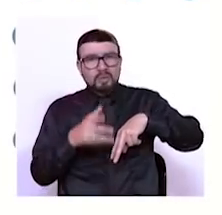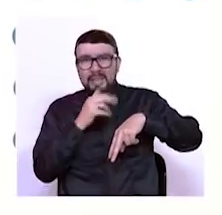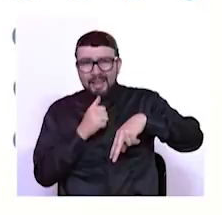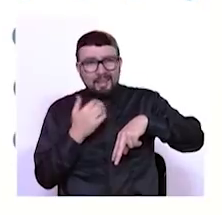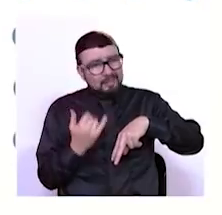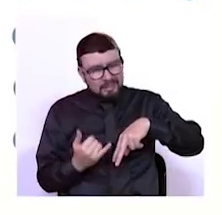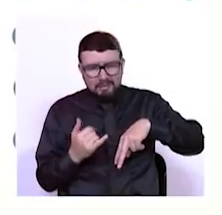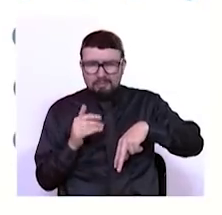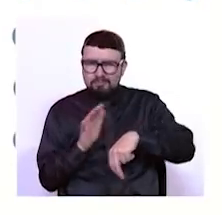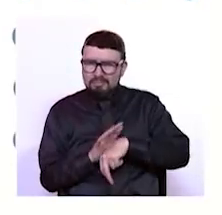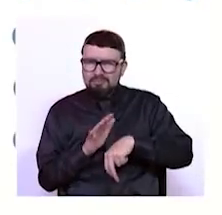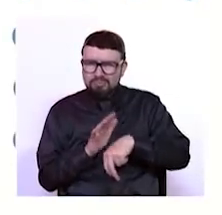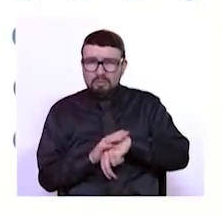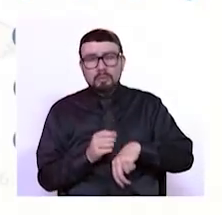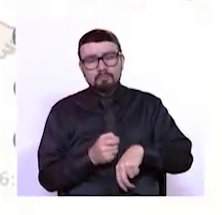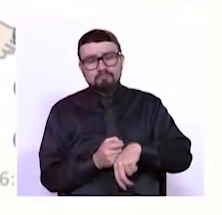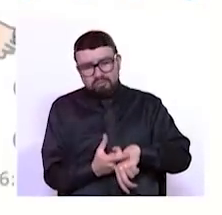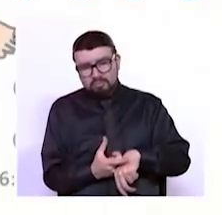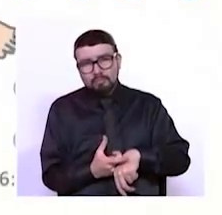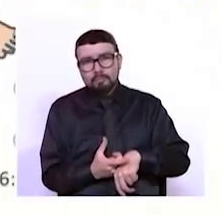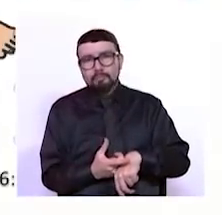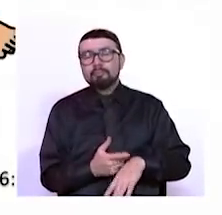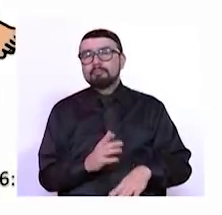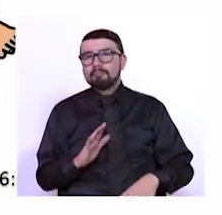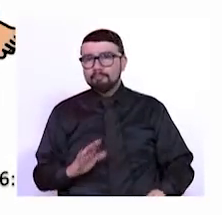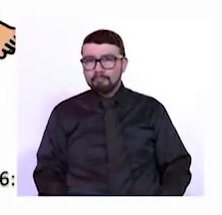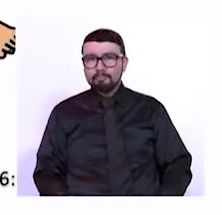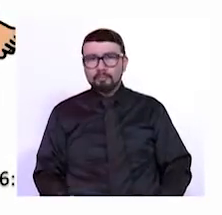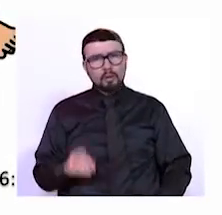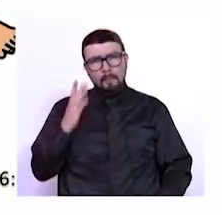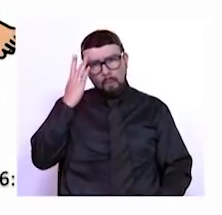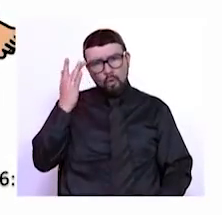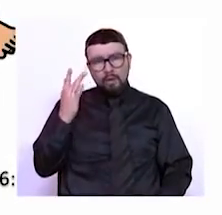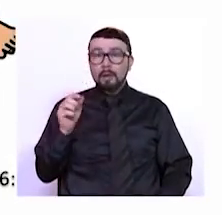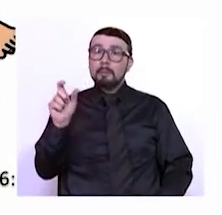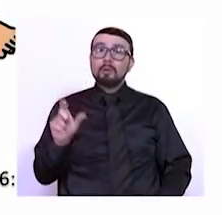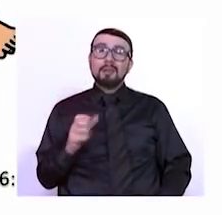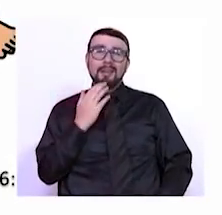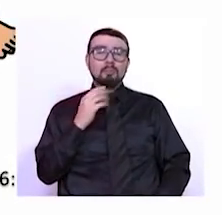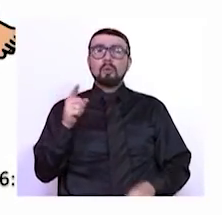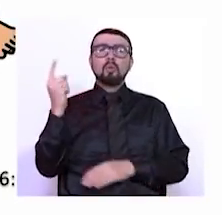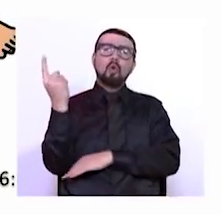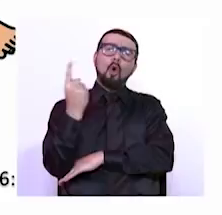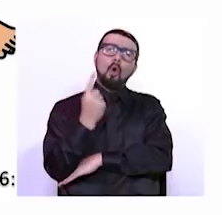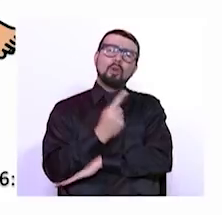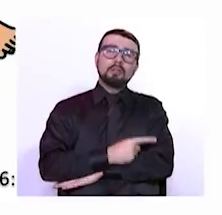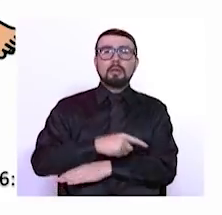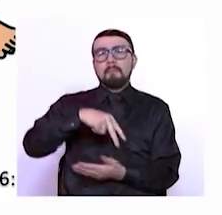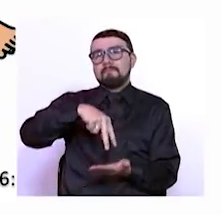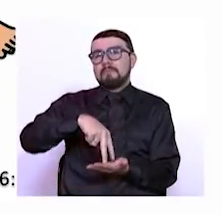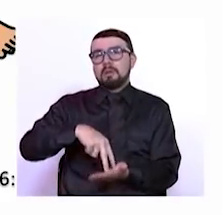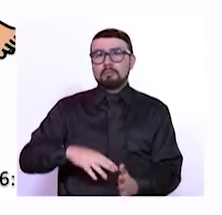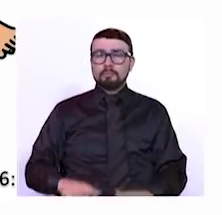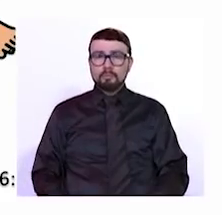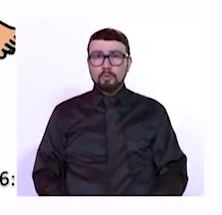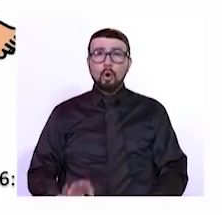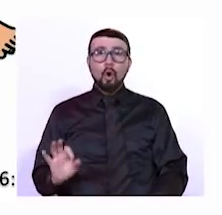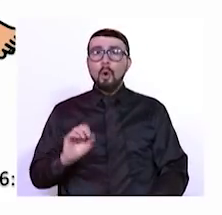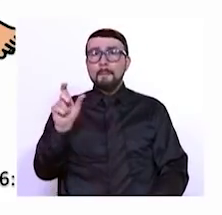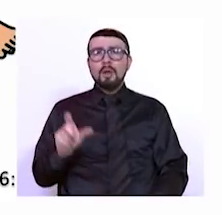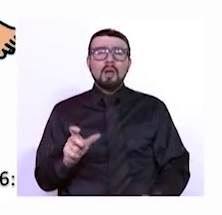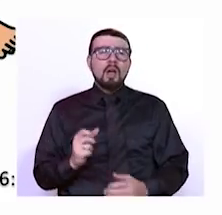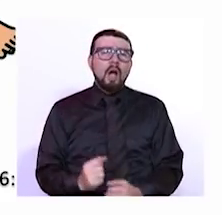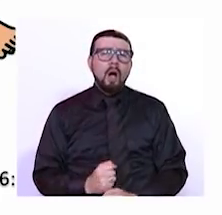reventó. ¿Y por qué pasa eso? Porque la persona está mucho tiempo de pie, porque tiene